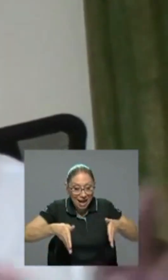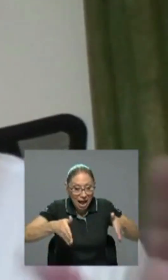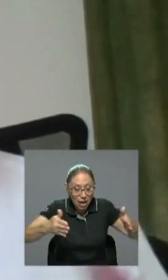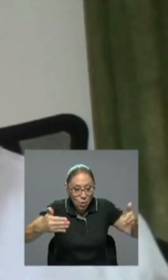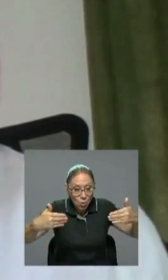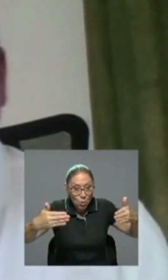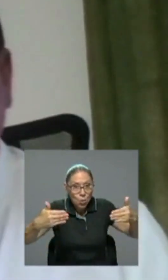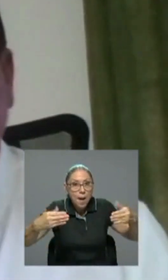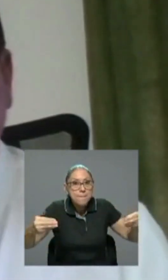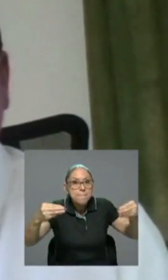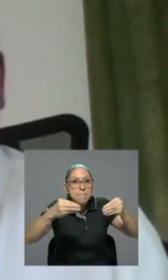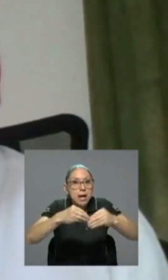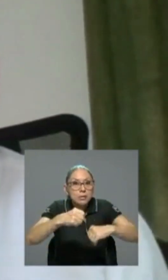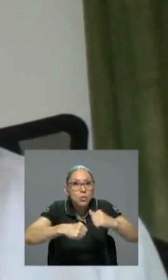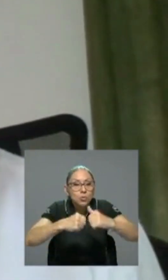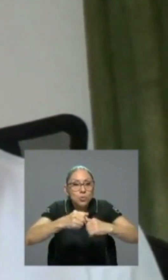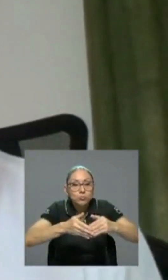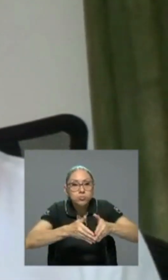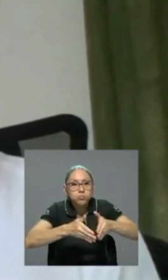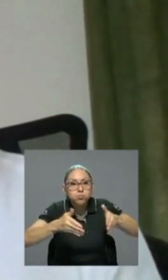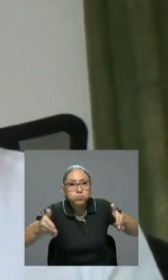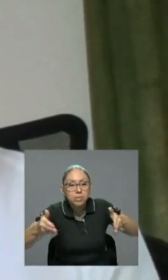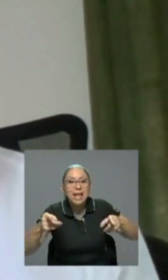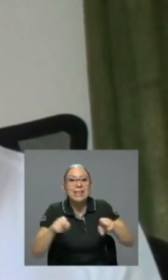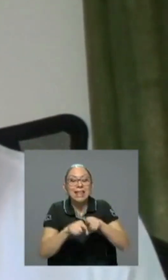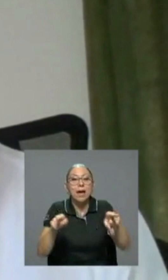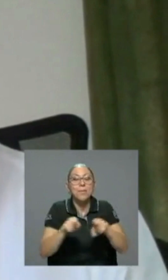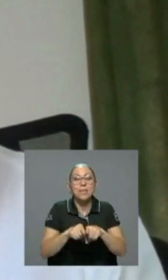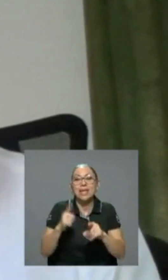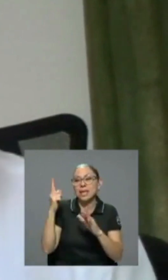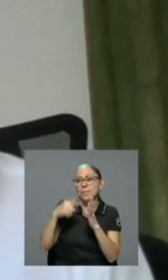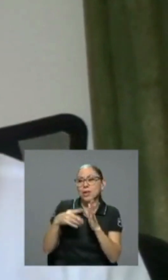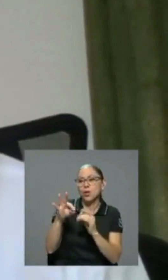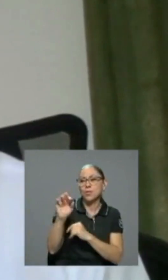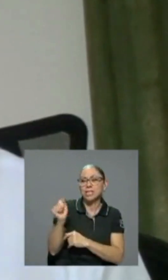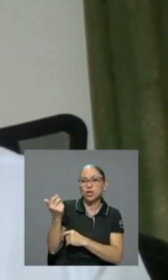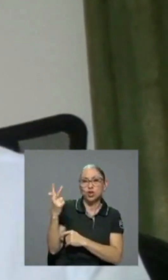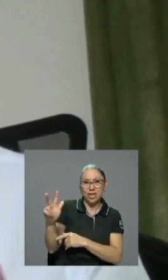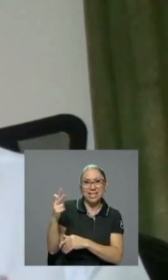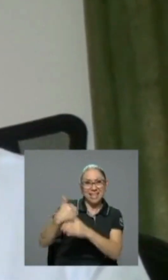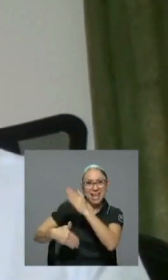si en 1913 la conmemoración del 4º centenario